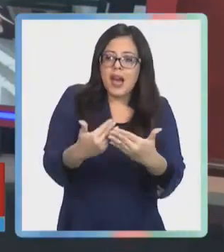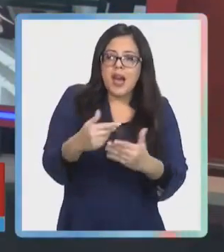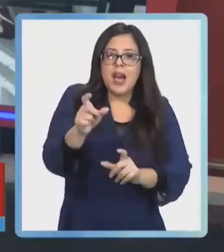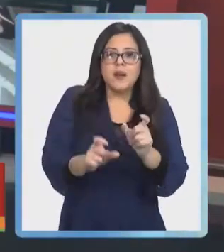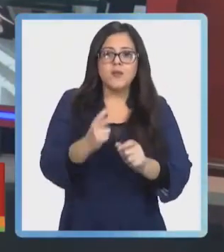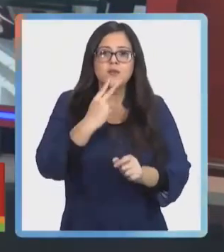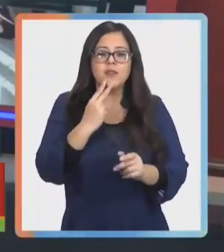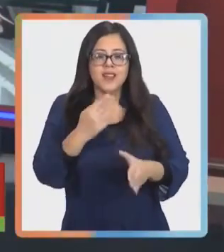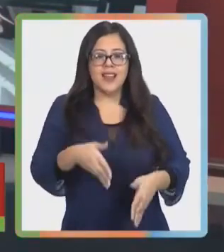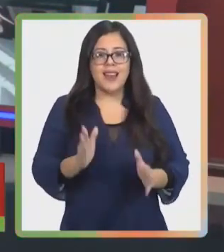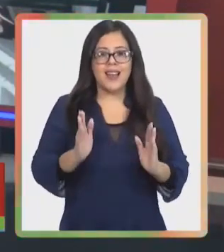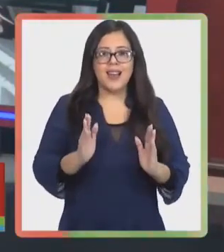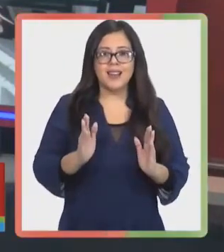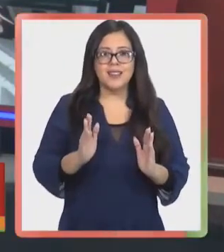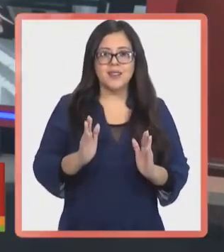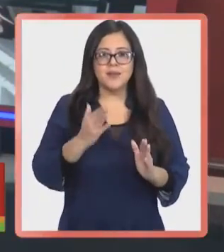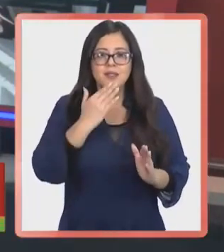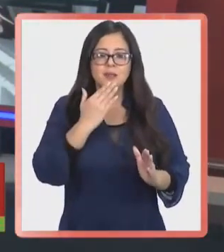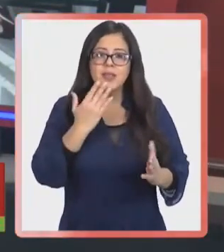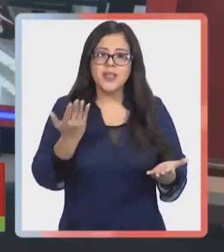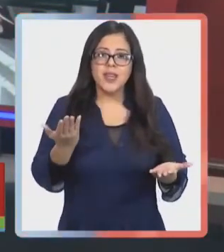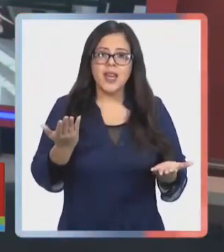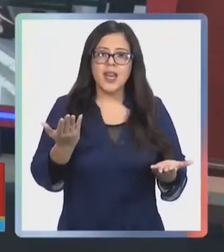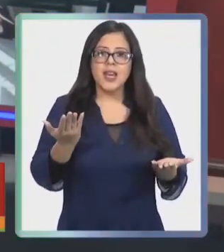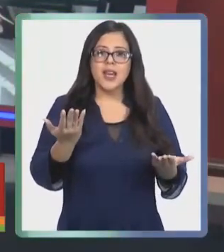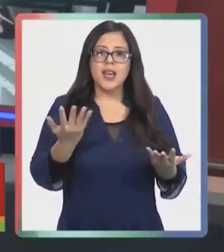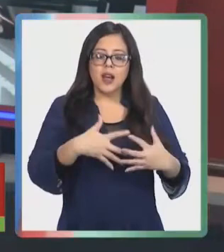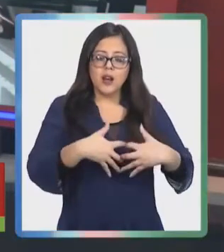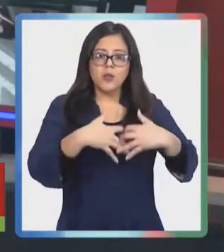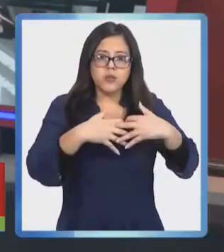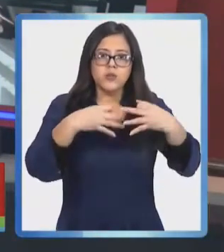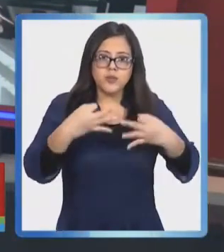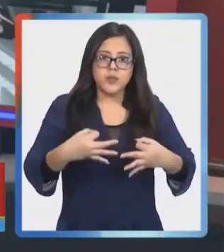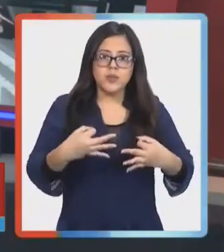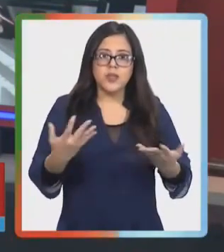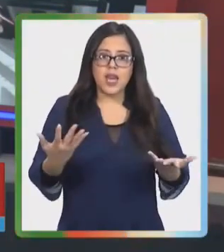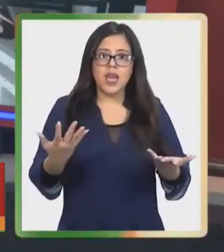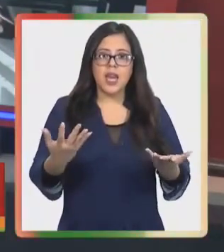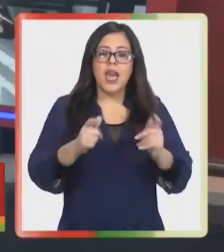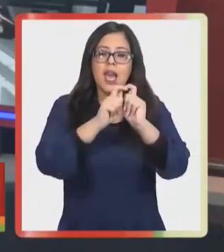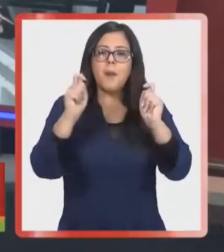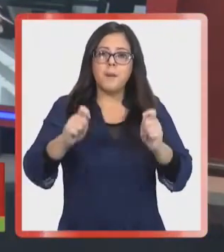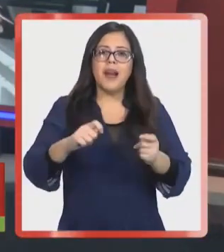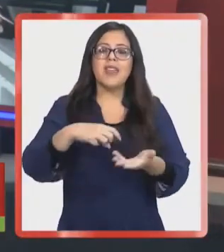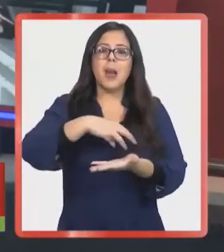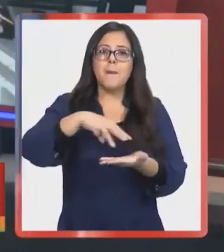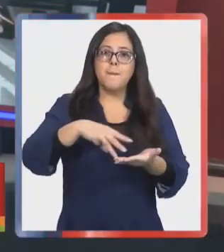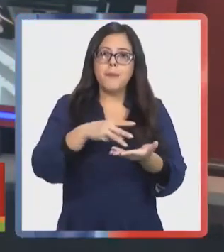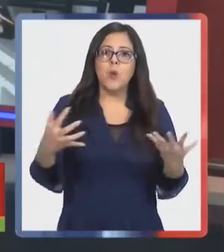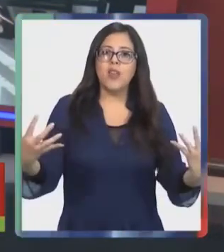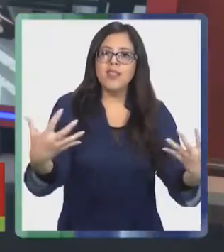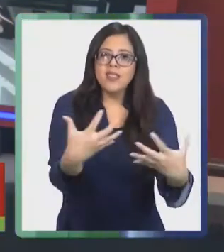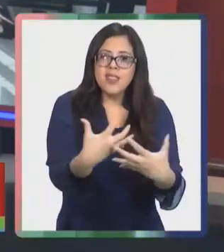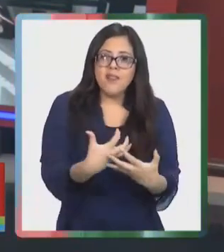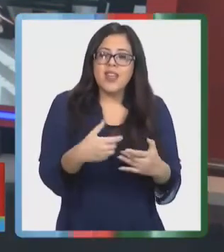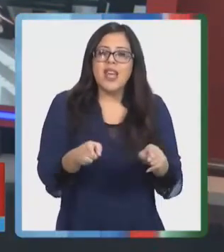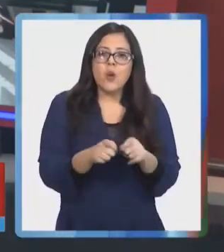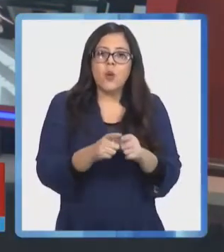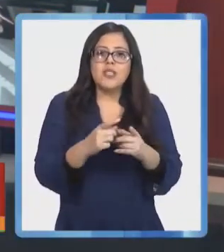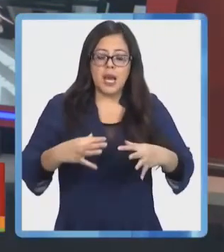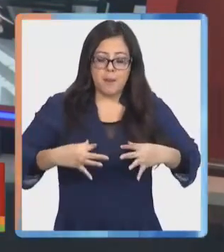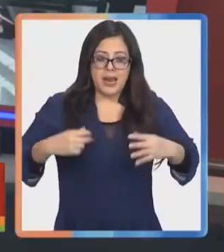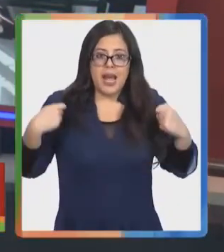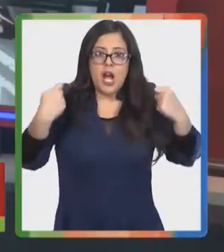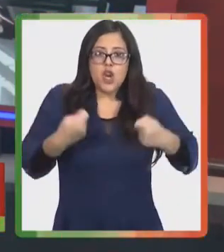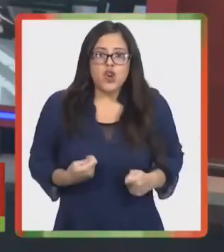para acoger a las personas que viven en las calles. Además, se está reforzando la campaña Maule te abriga, que habilita puntos de acopio para